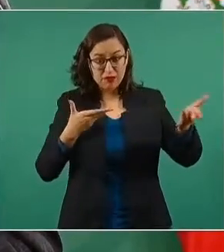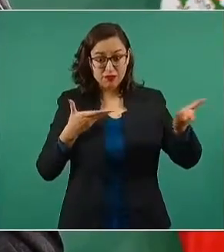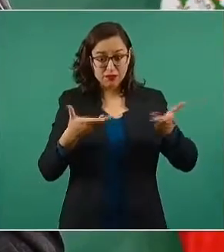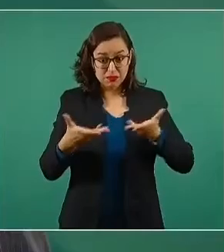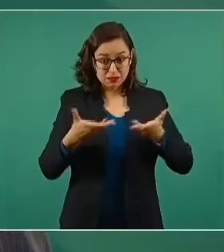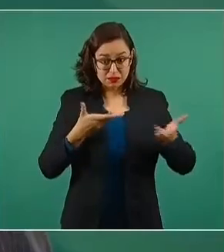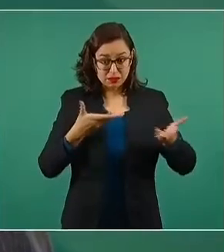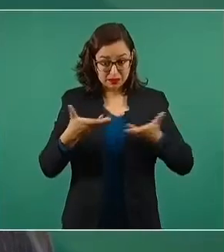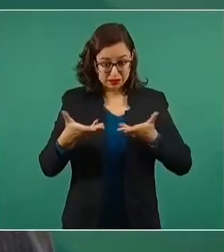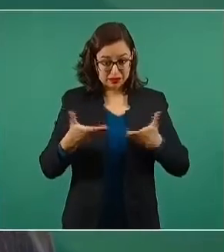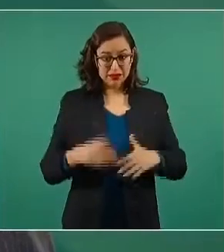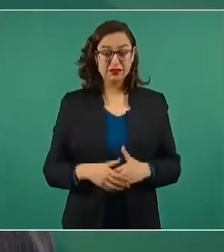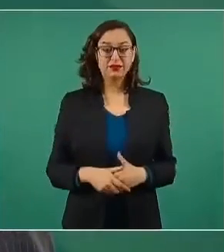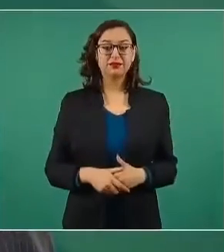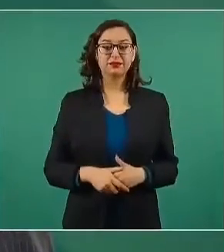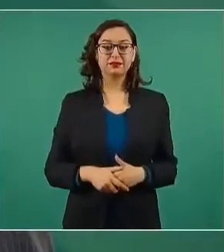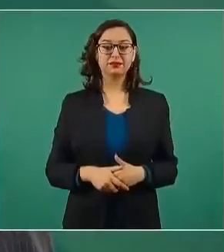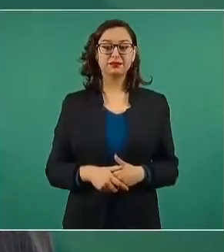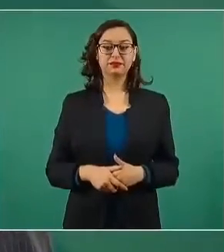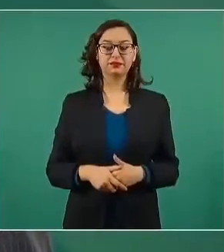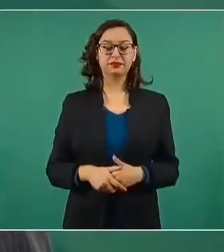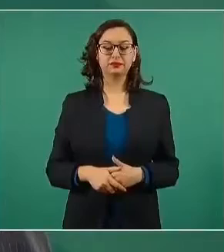sobre esos temas